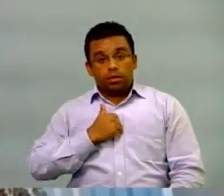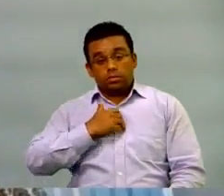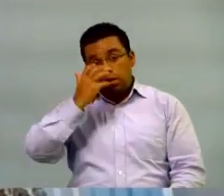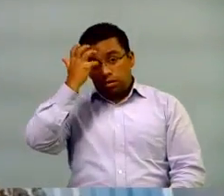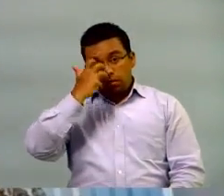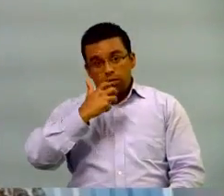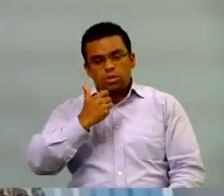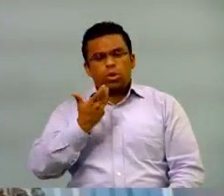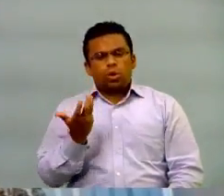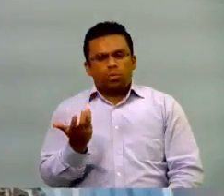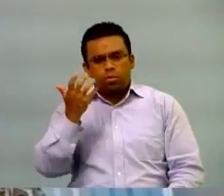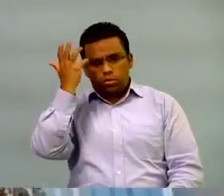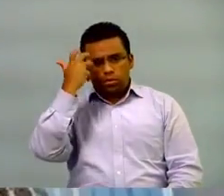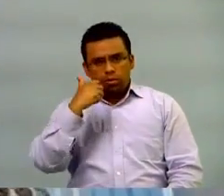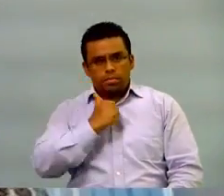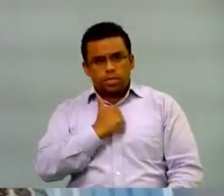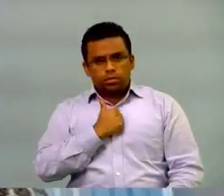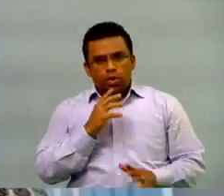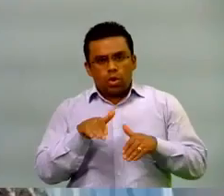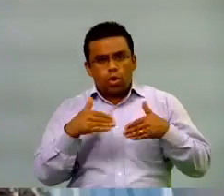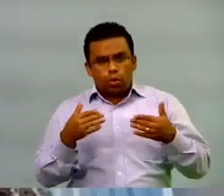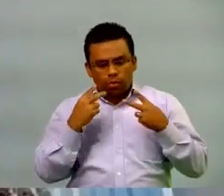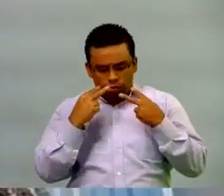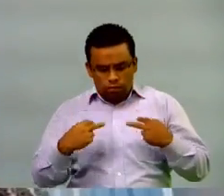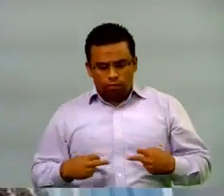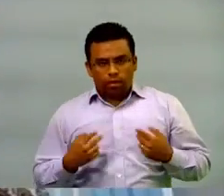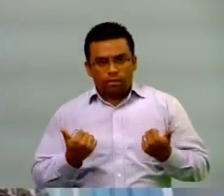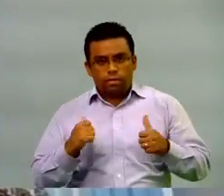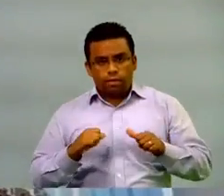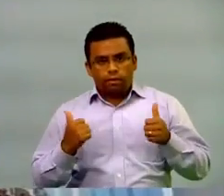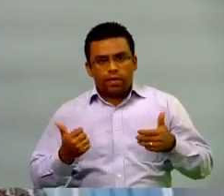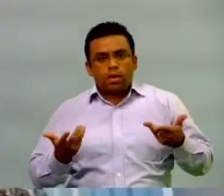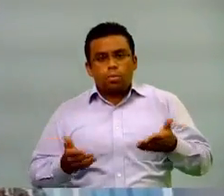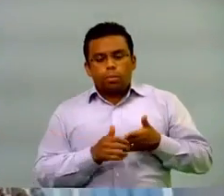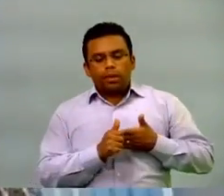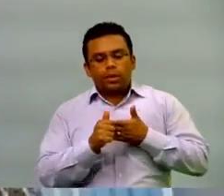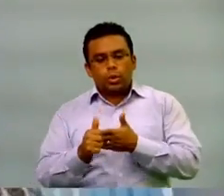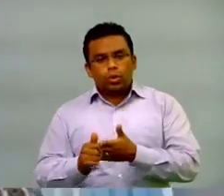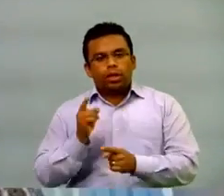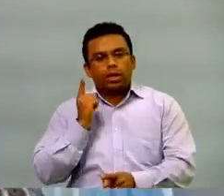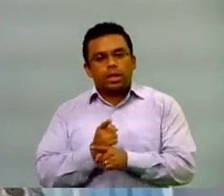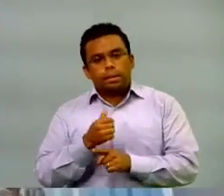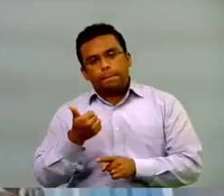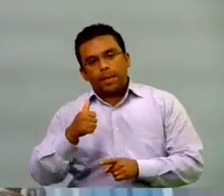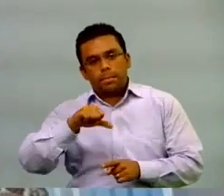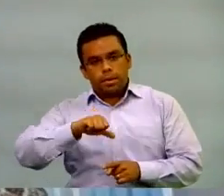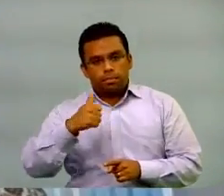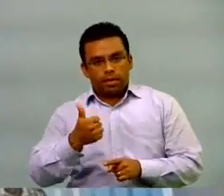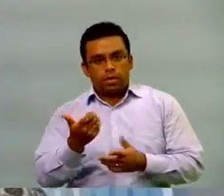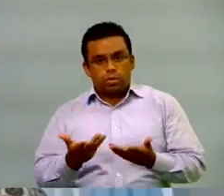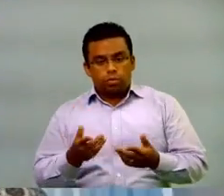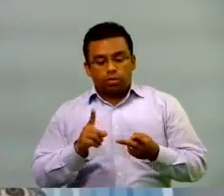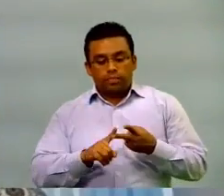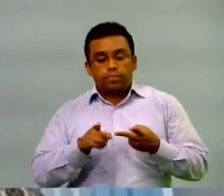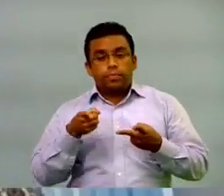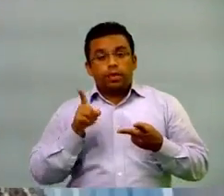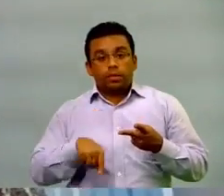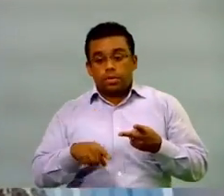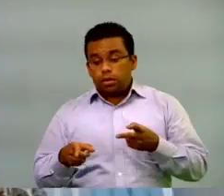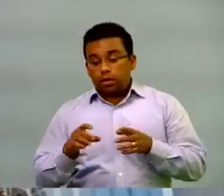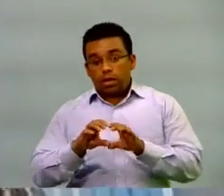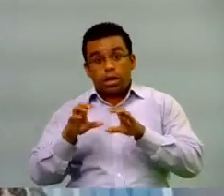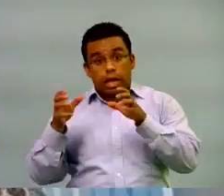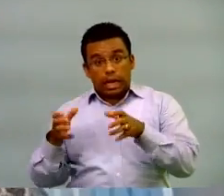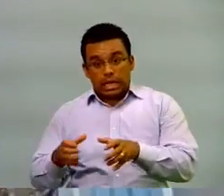el identificar si efectivamente la metodología que utilizó fue la correcta, si la didáctica que utilizó en el aula fue